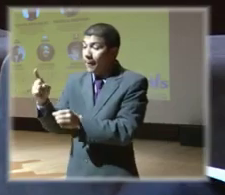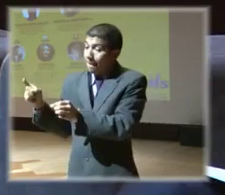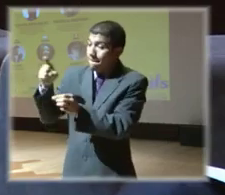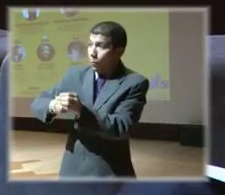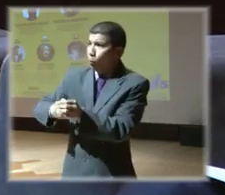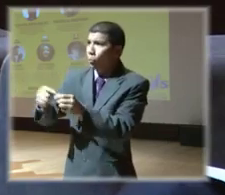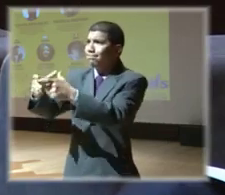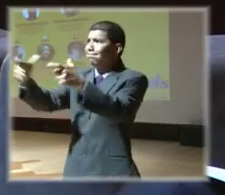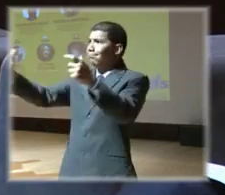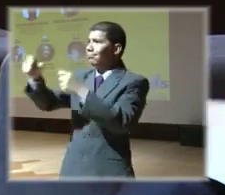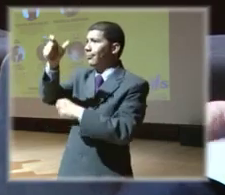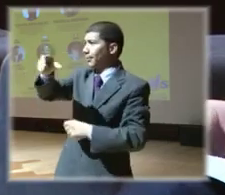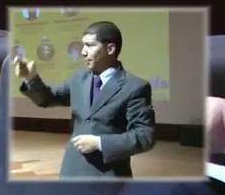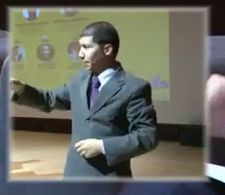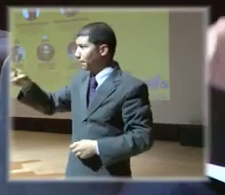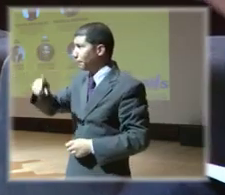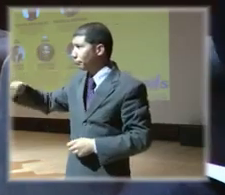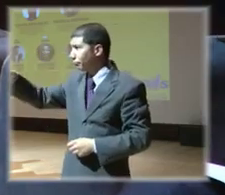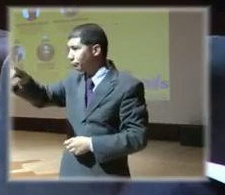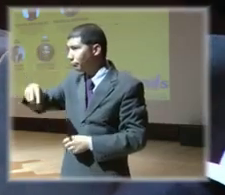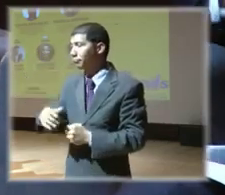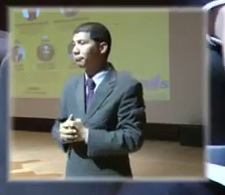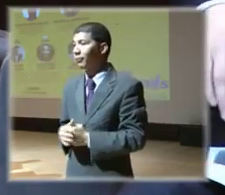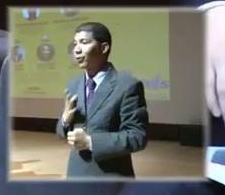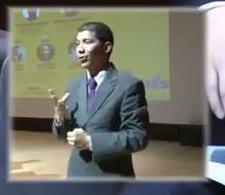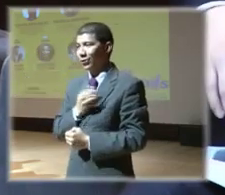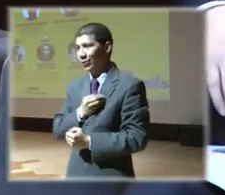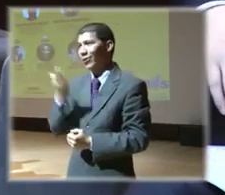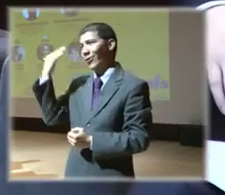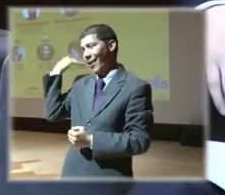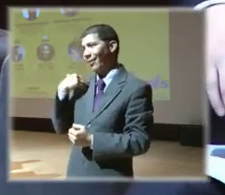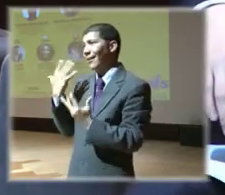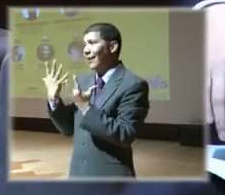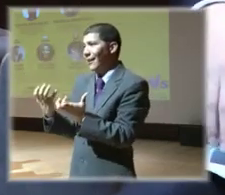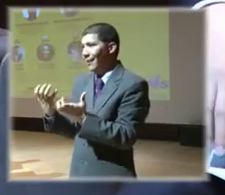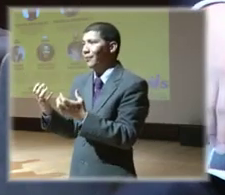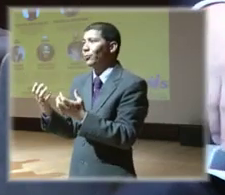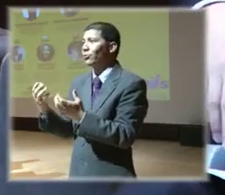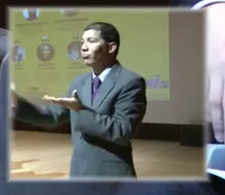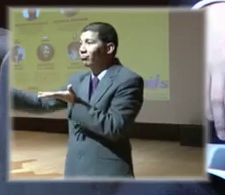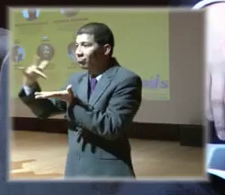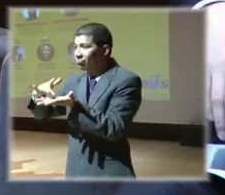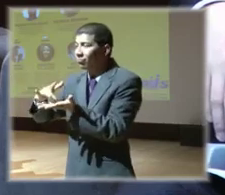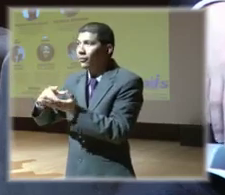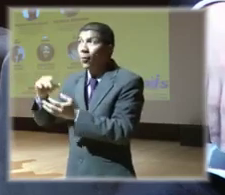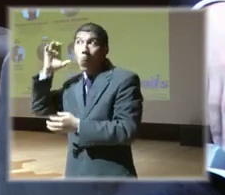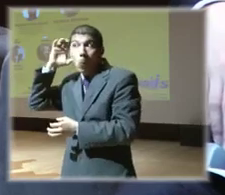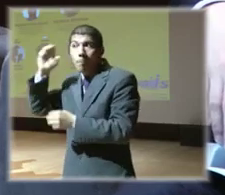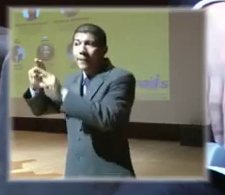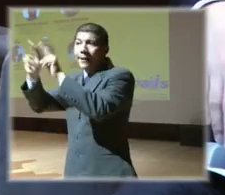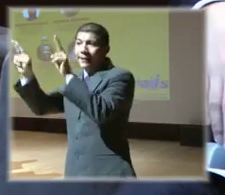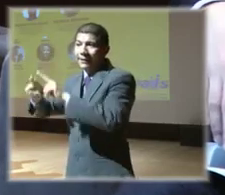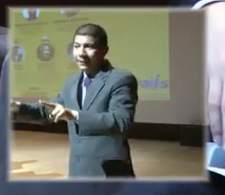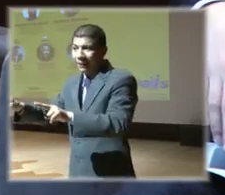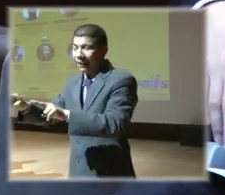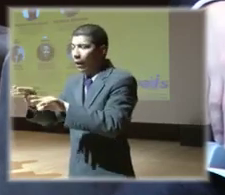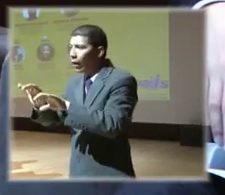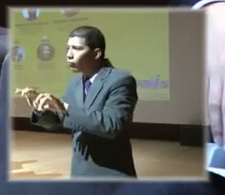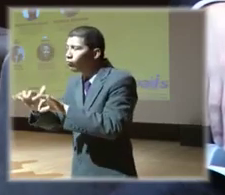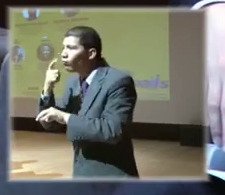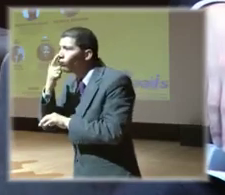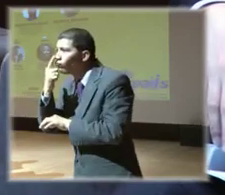tantas personas, que hayamos debido solicitar el espacio adicional, que haya personas siguiéndonos en línea, y un saludo para quienes nos